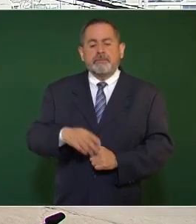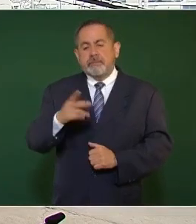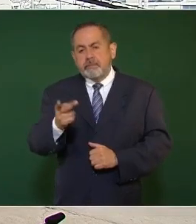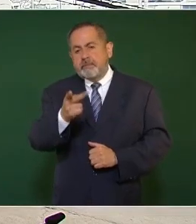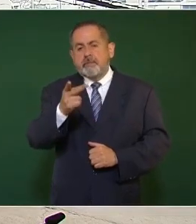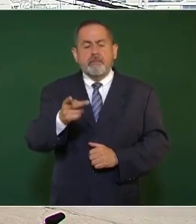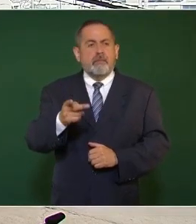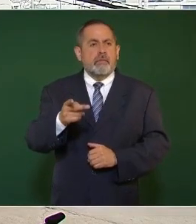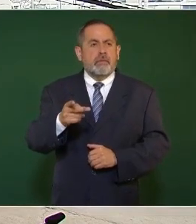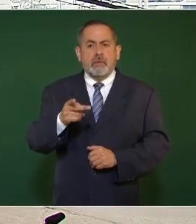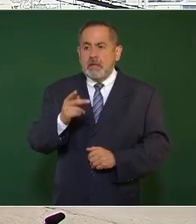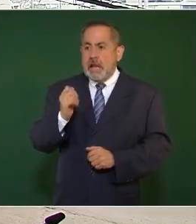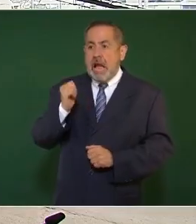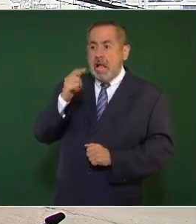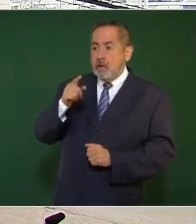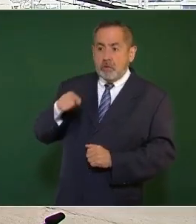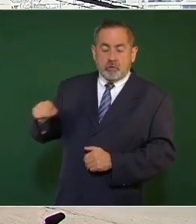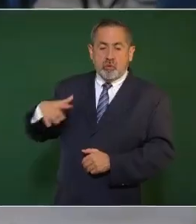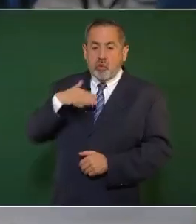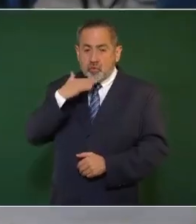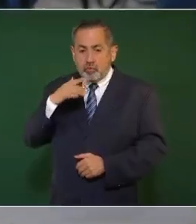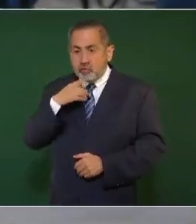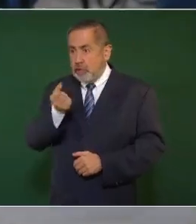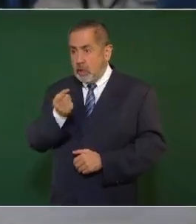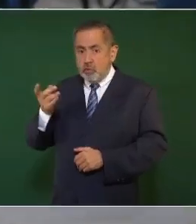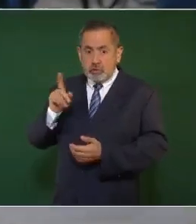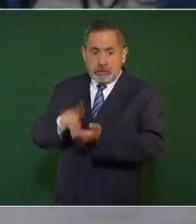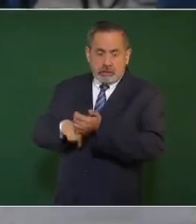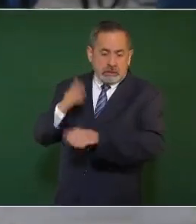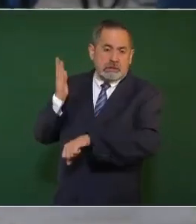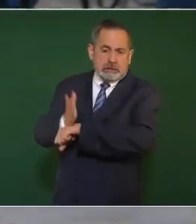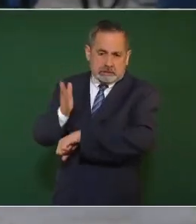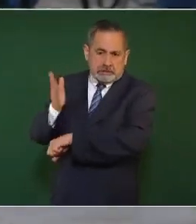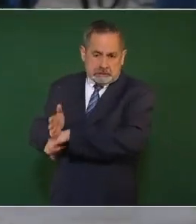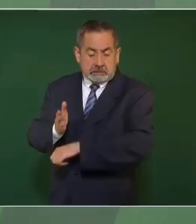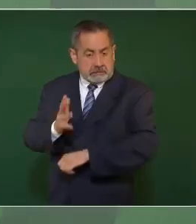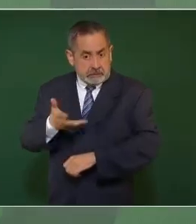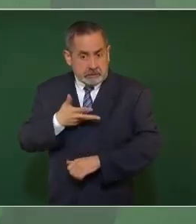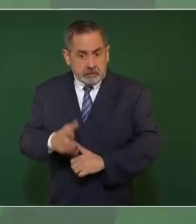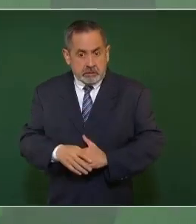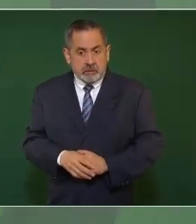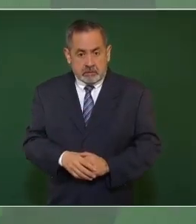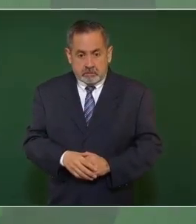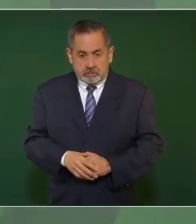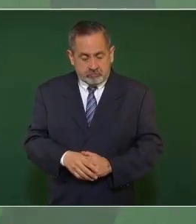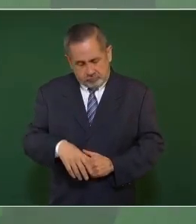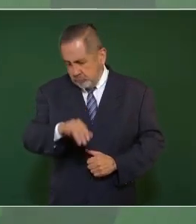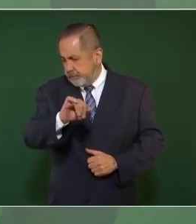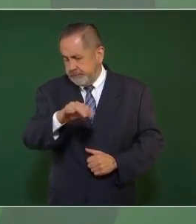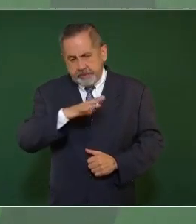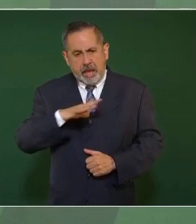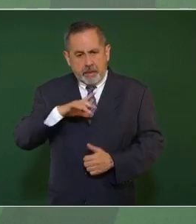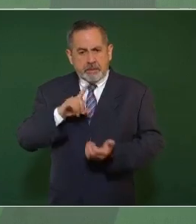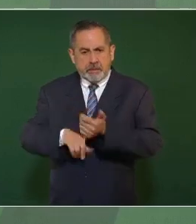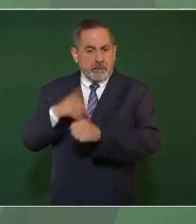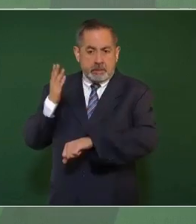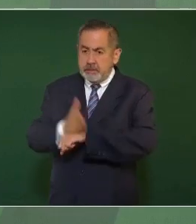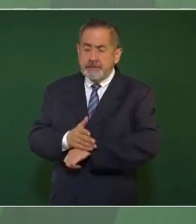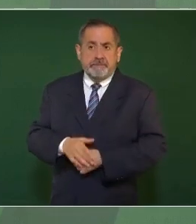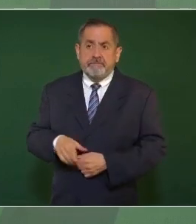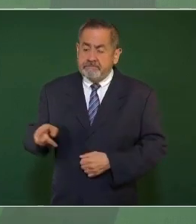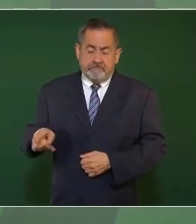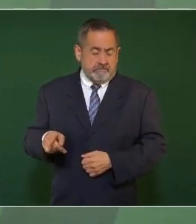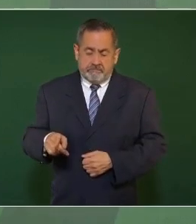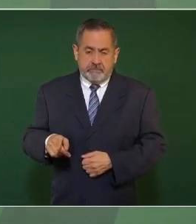Preguntarle, ¿hubo actos de corrupción en su gobierno? ¿Fueron castigados? Sí, sí, y no se permite